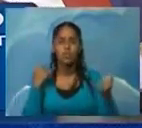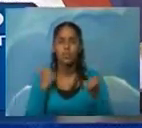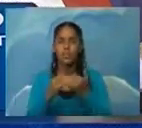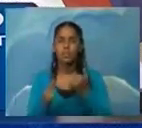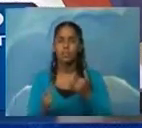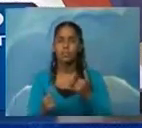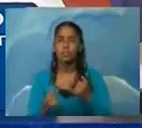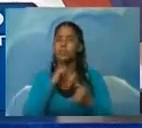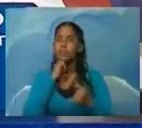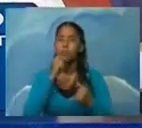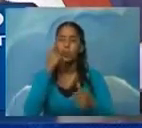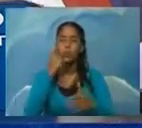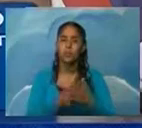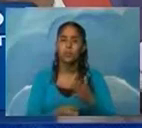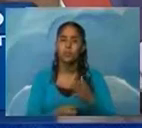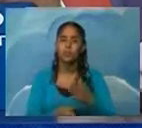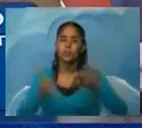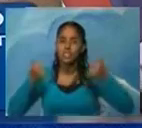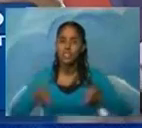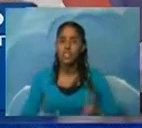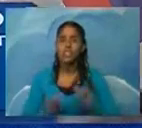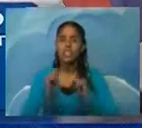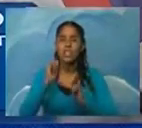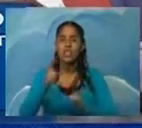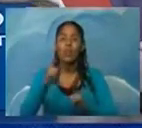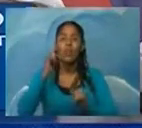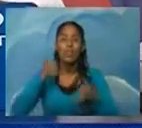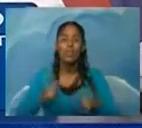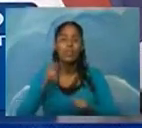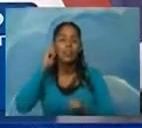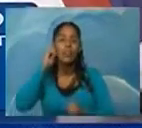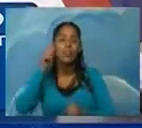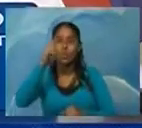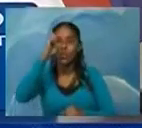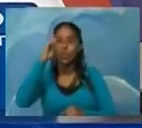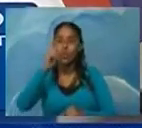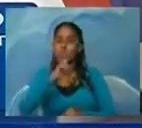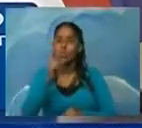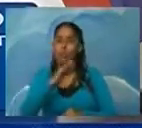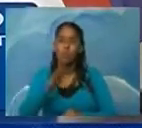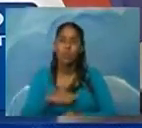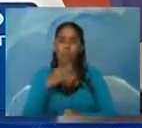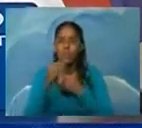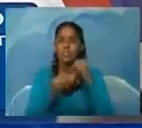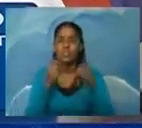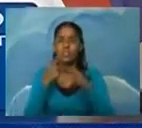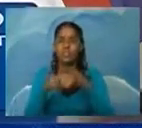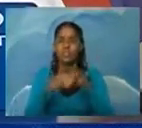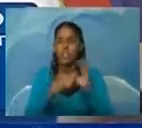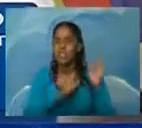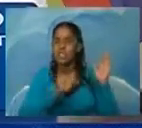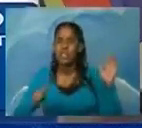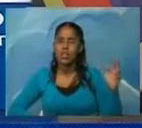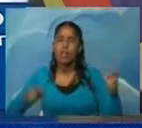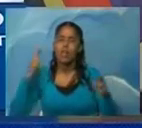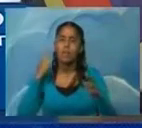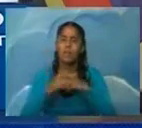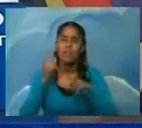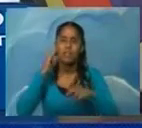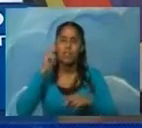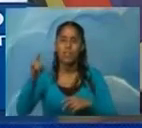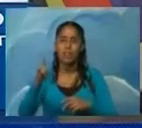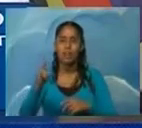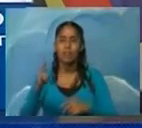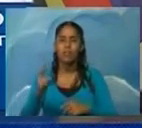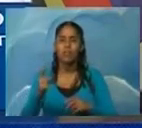terminantemente. El hijo y la hija de Dios no puede andar en esas vanidades, que el Señor reprenda al diablo.